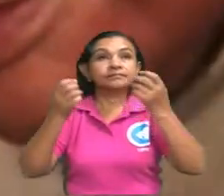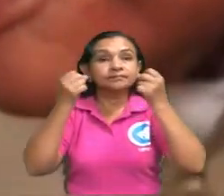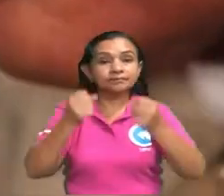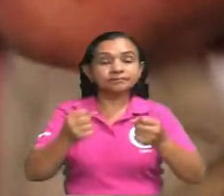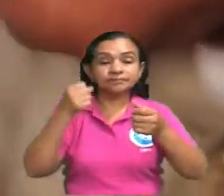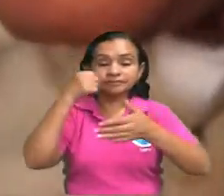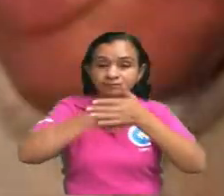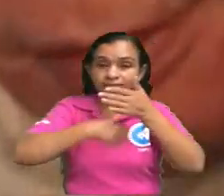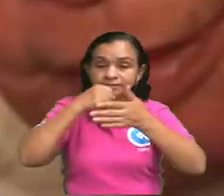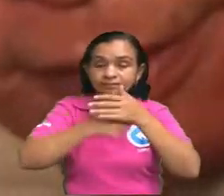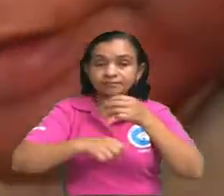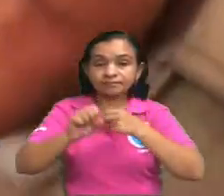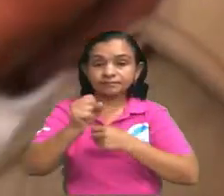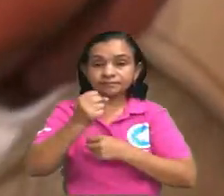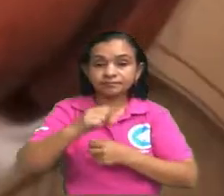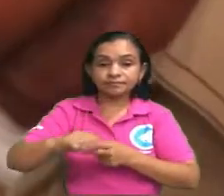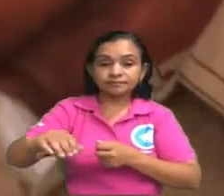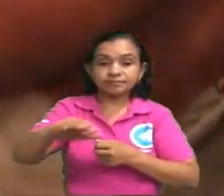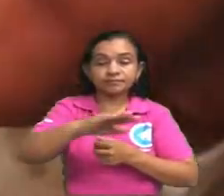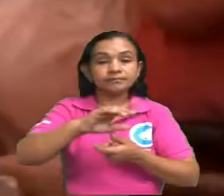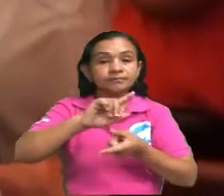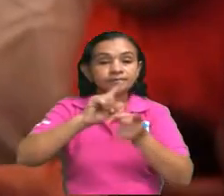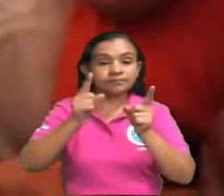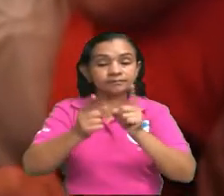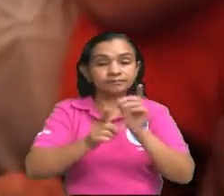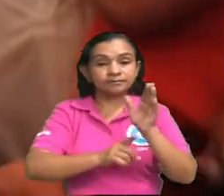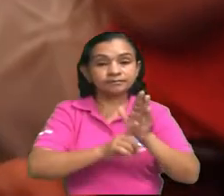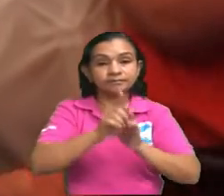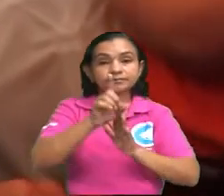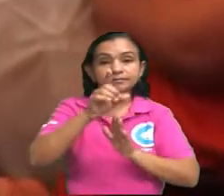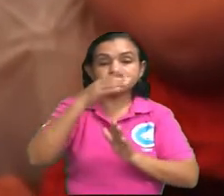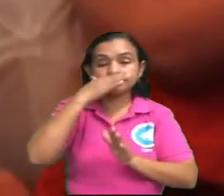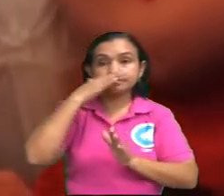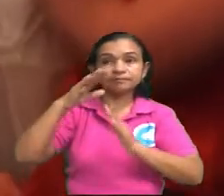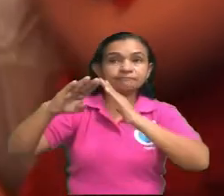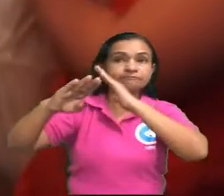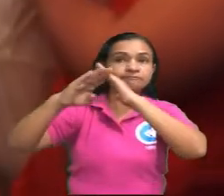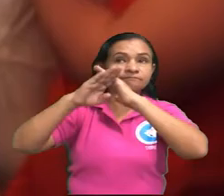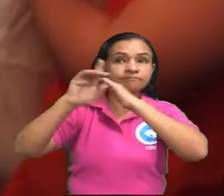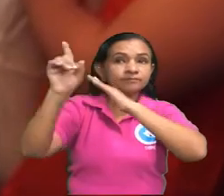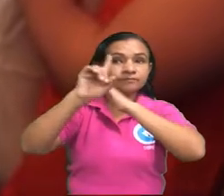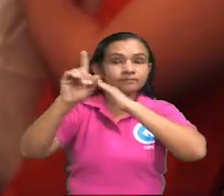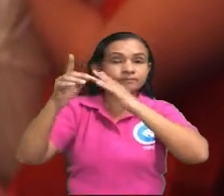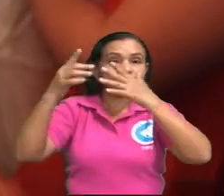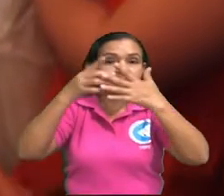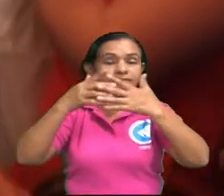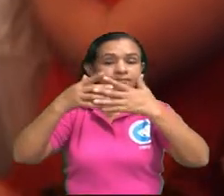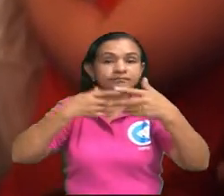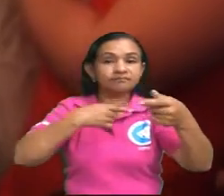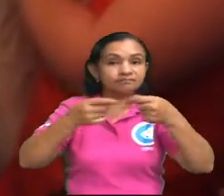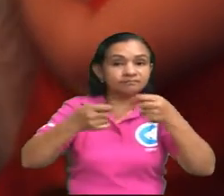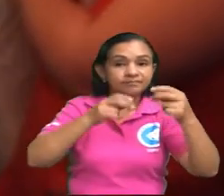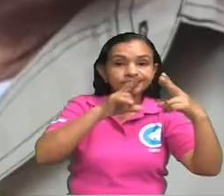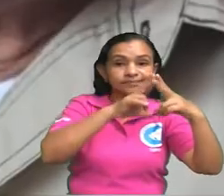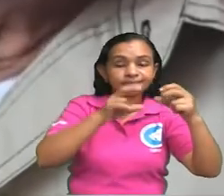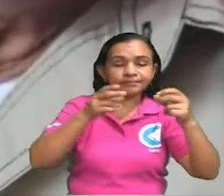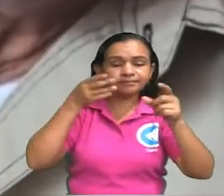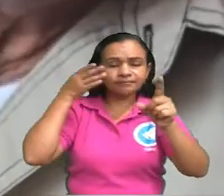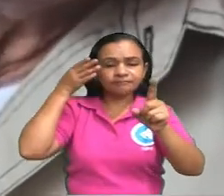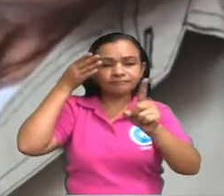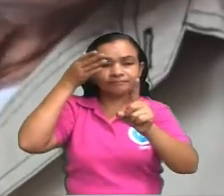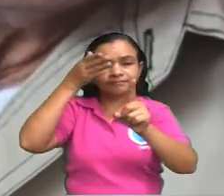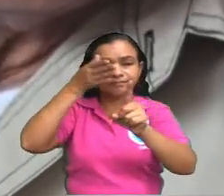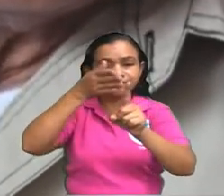incansable luchador social, revolucionario y reacio al imperio norteamericano y a los vendepatria, leal a sus